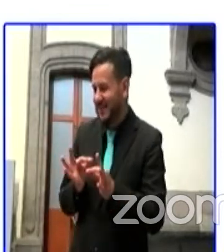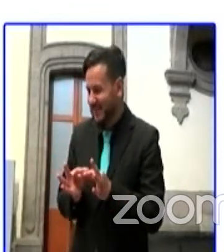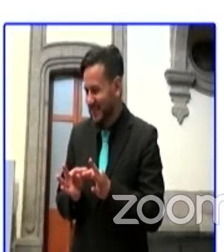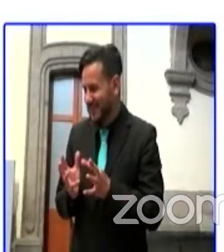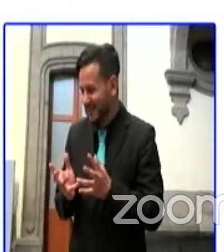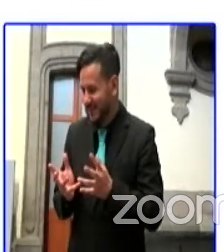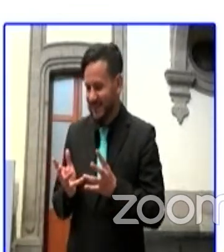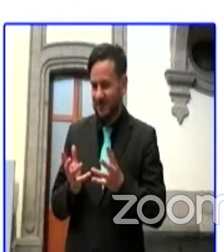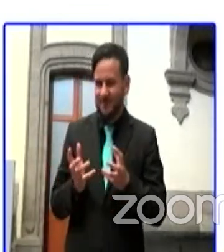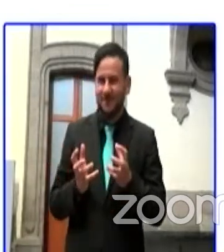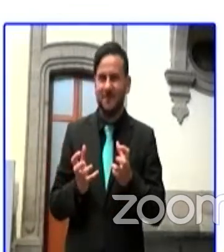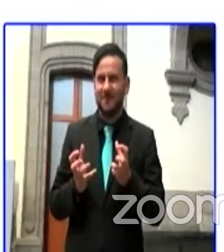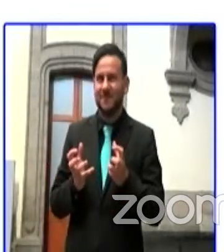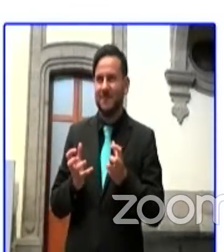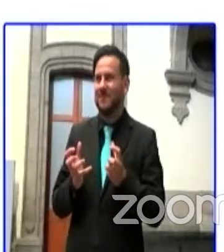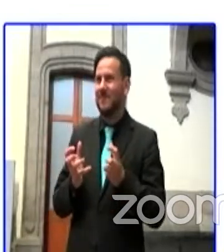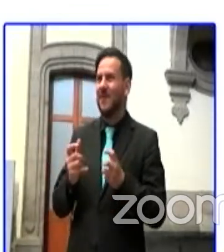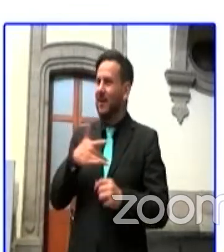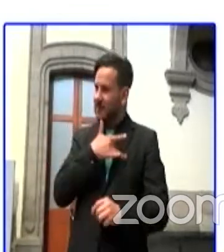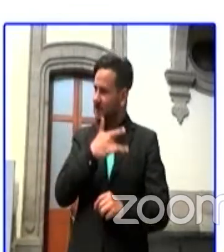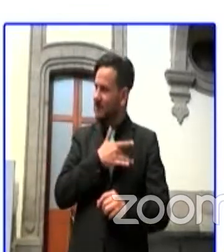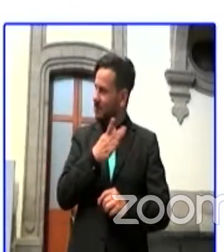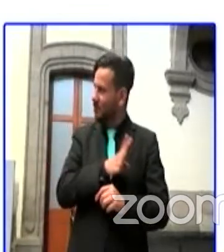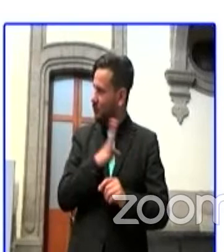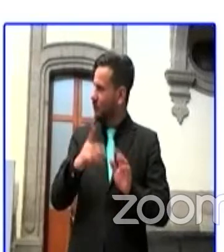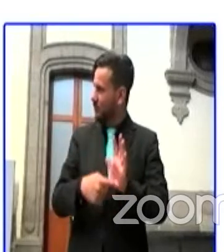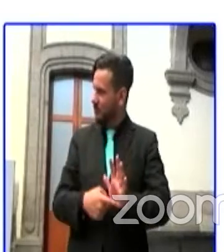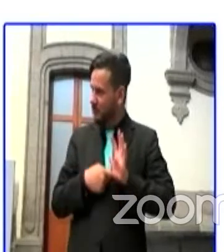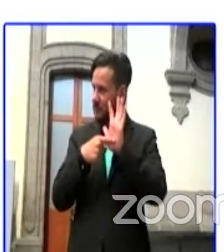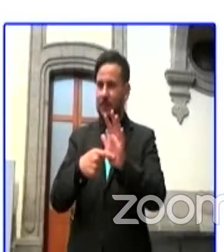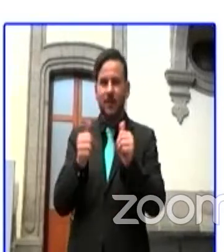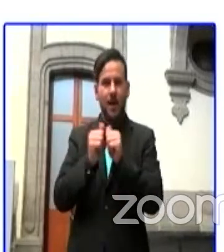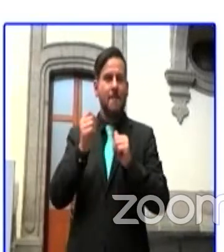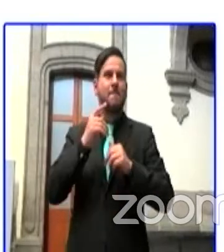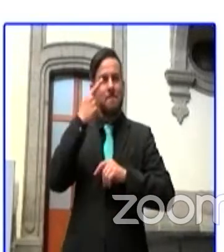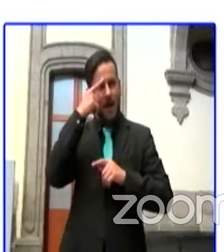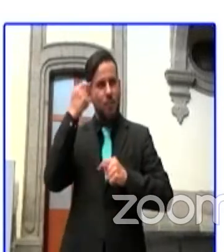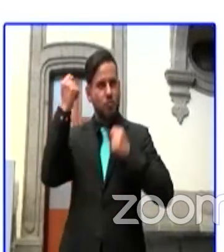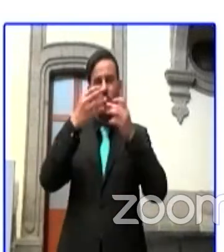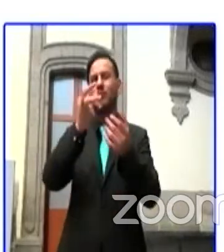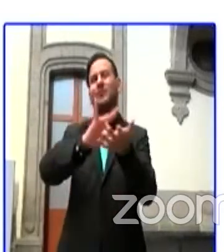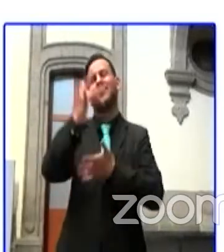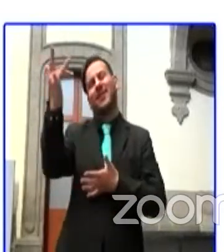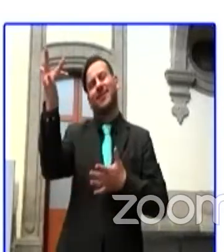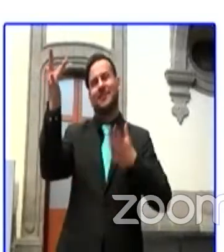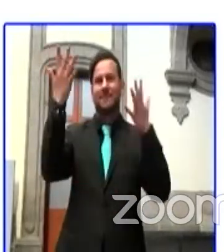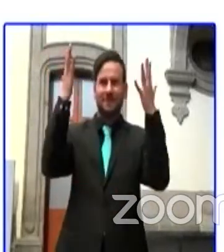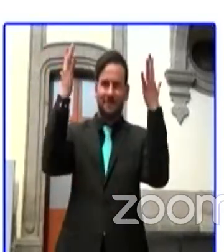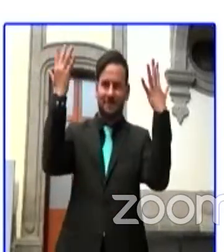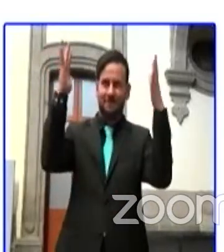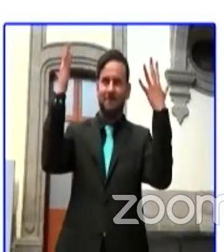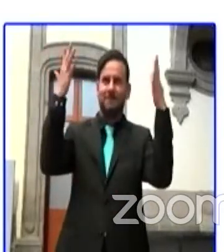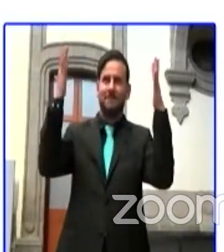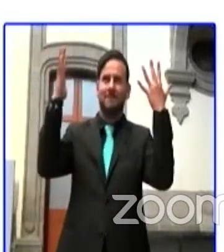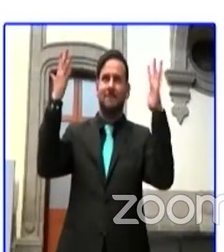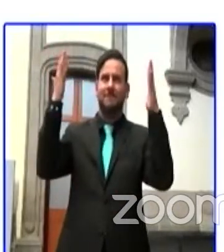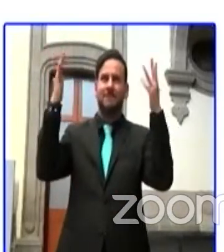Y nos está dando buenos resultados. Actualmente involucramos al turismo. Muchas gracias.